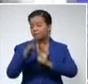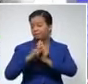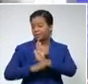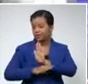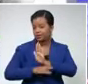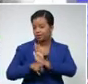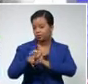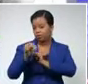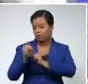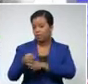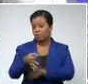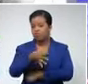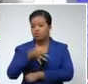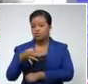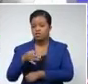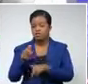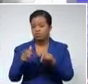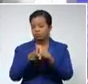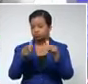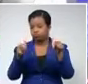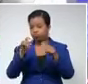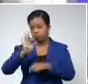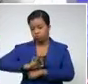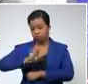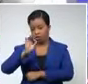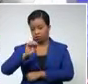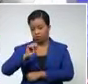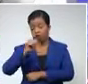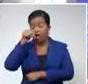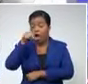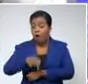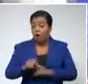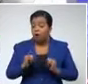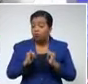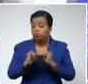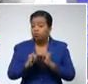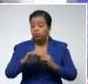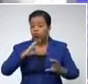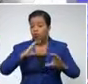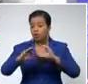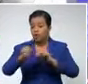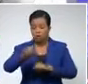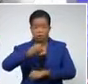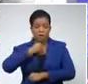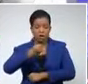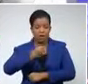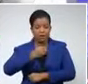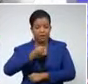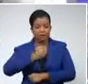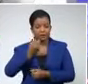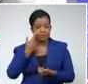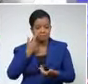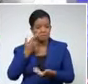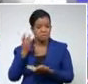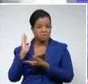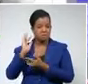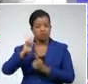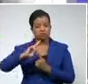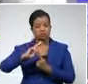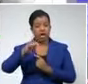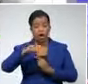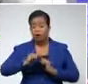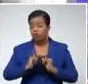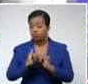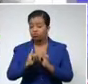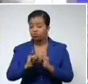en los municipios de mayor incidencia. Para ampliarnos, tenemos comunicación con la periodista Yoslaine Sánchez Arronte. Nos va a actualizar sobre las acciones